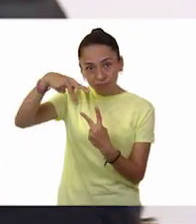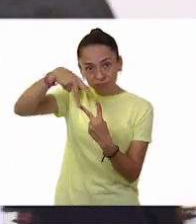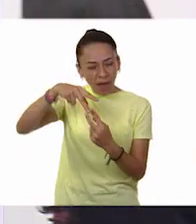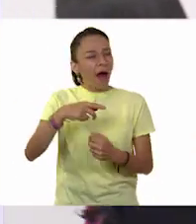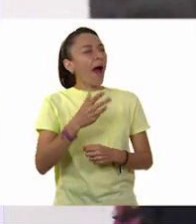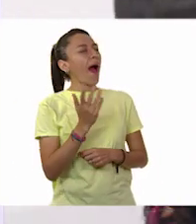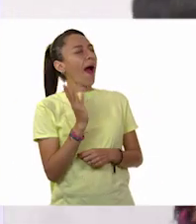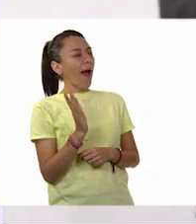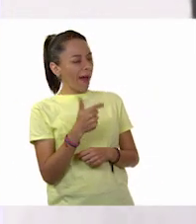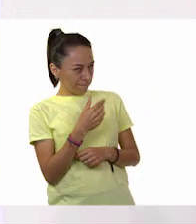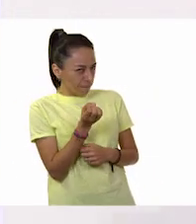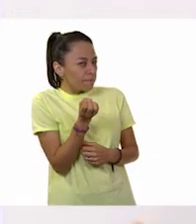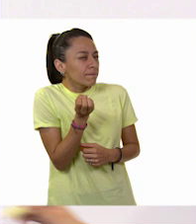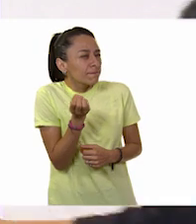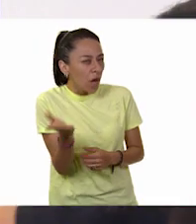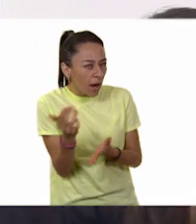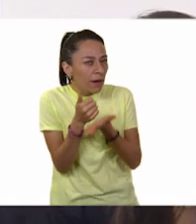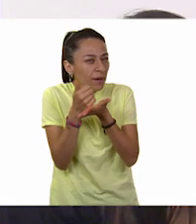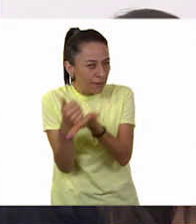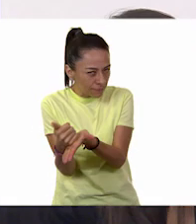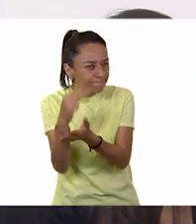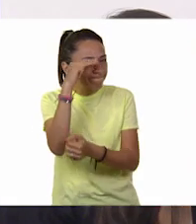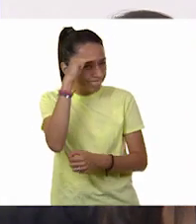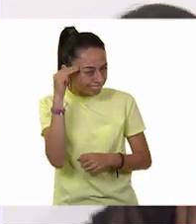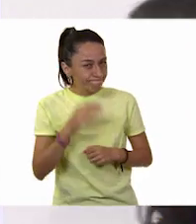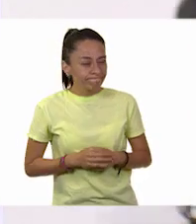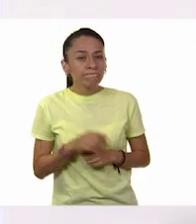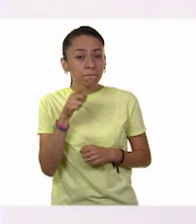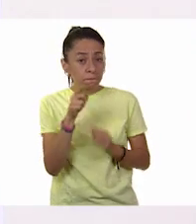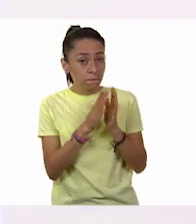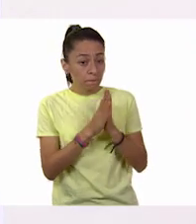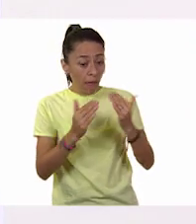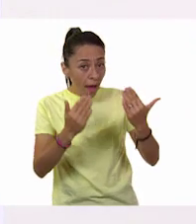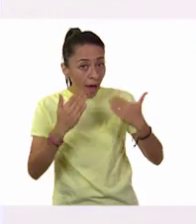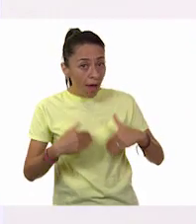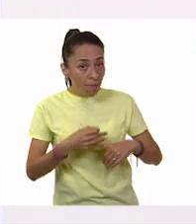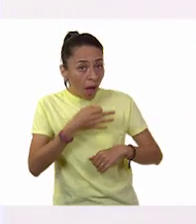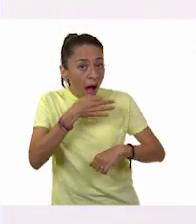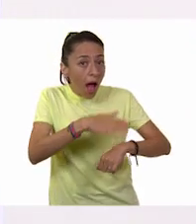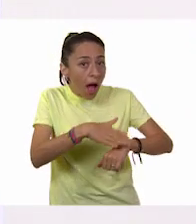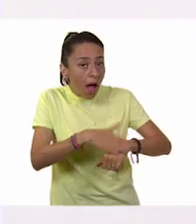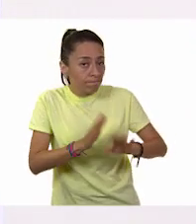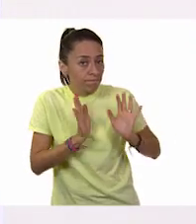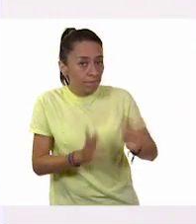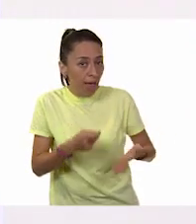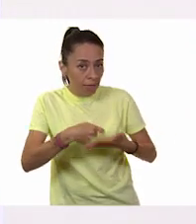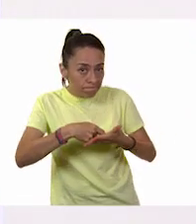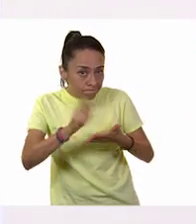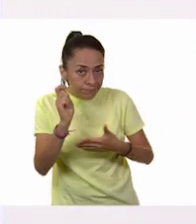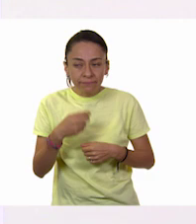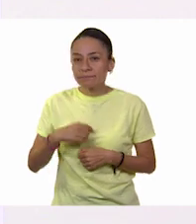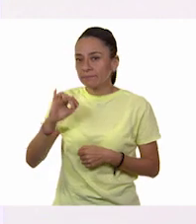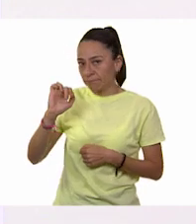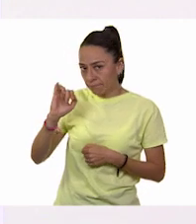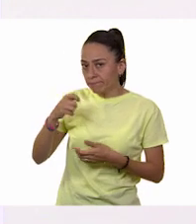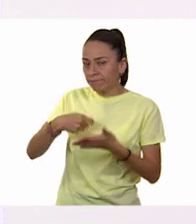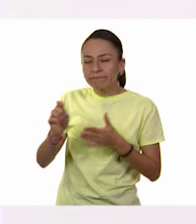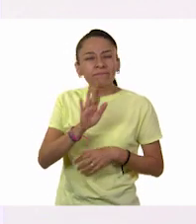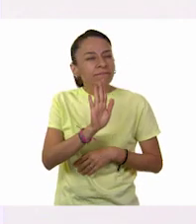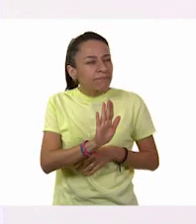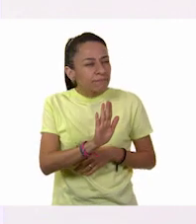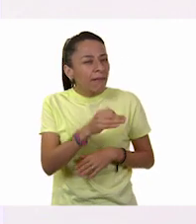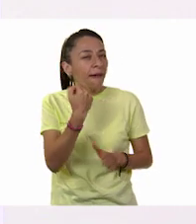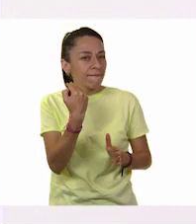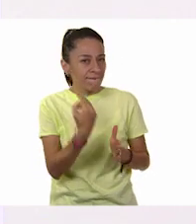Rombo, ahí está. Lo marcamos, María. Sí. Y listo. nos quedan 3. Vamos Ay, a qué